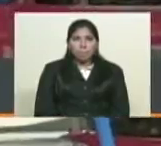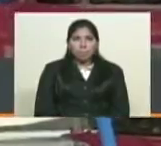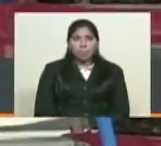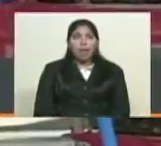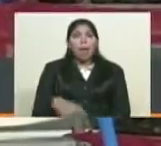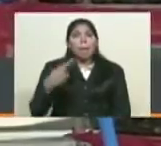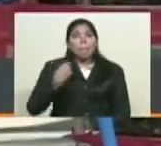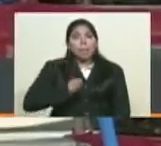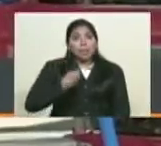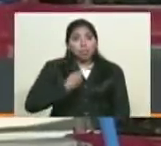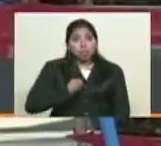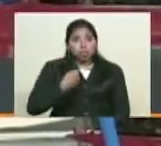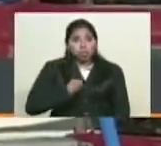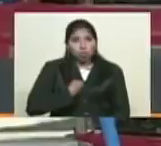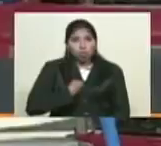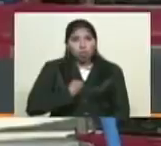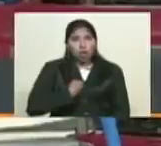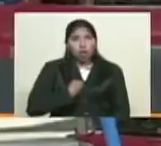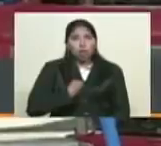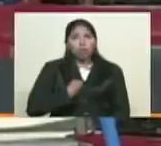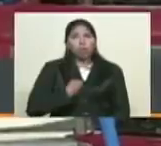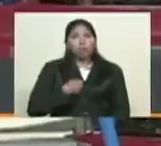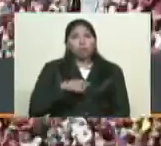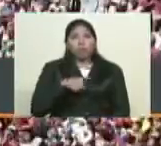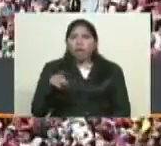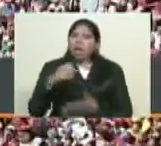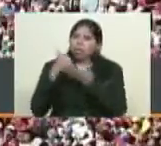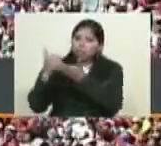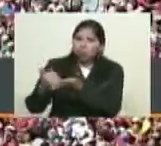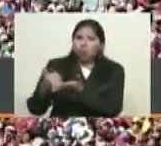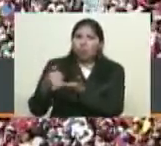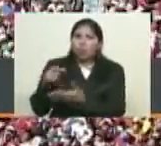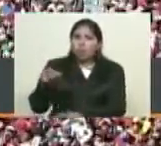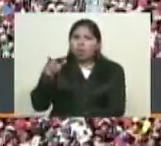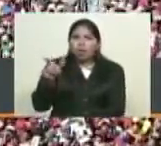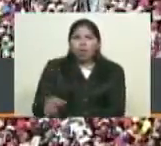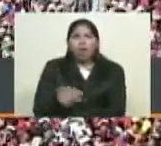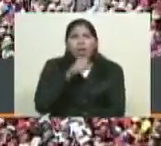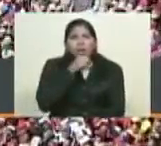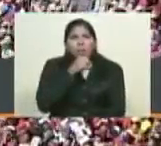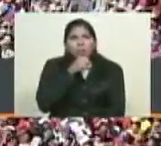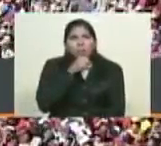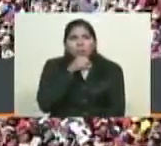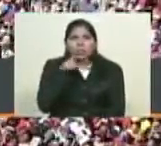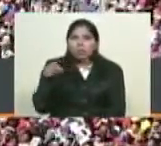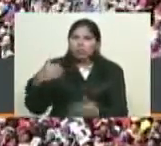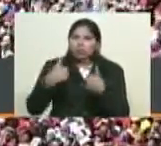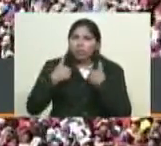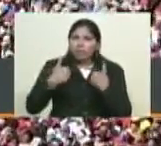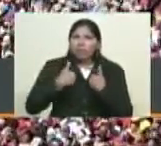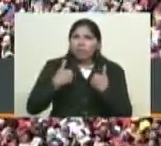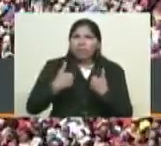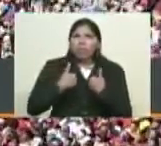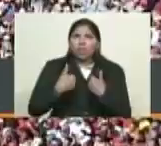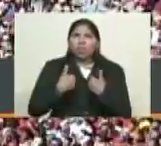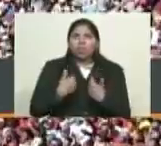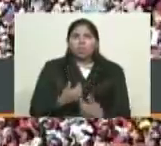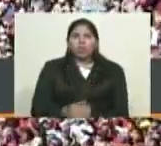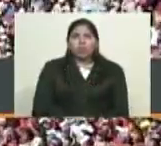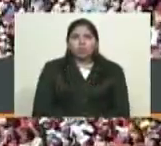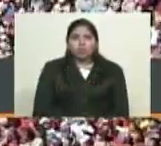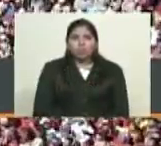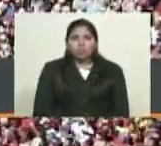pensionados y pensionadas. Escalona, por favor, ayuda a esta abuelita que está sofocada, ellas dos, una ayuda aquí a ellas dos, por